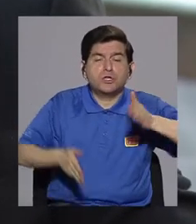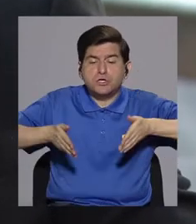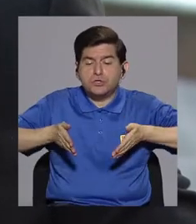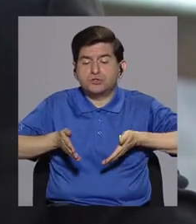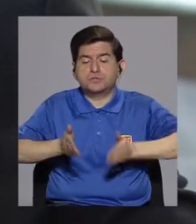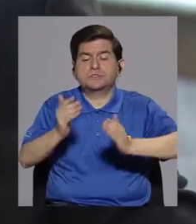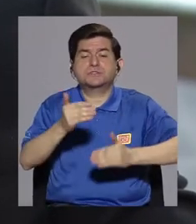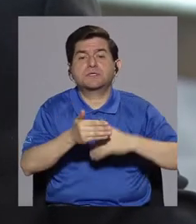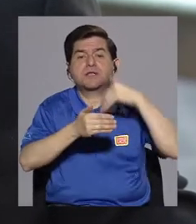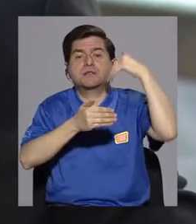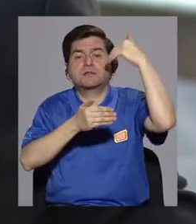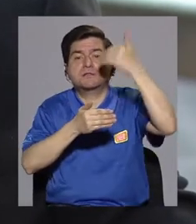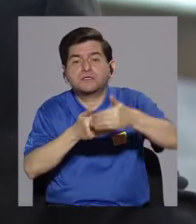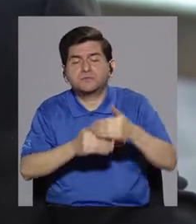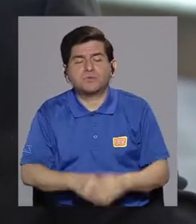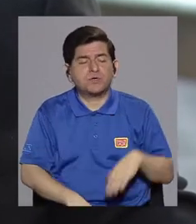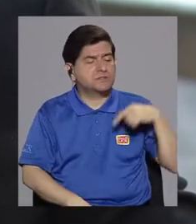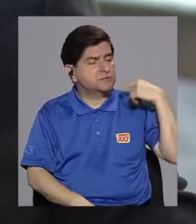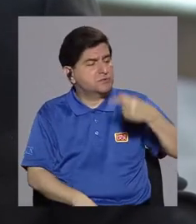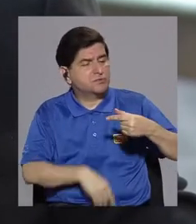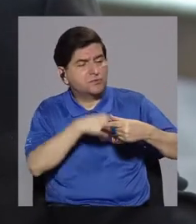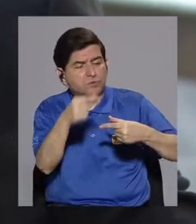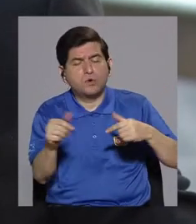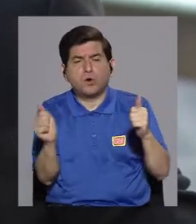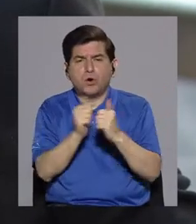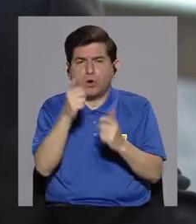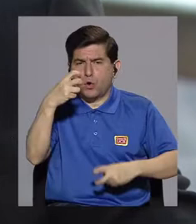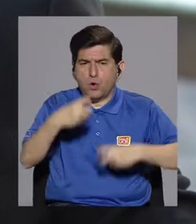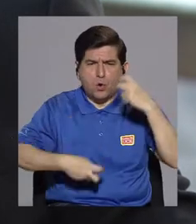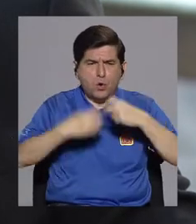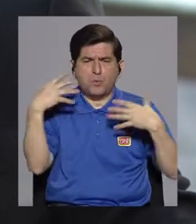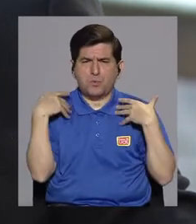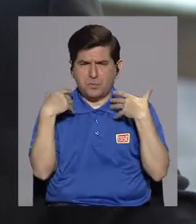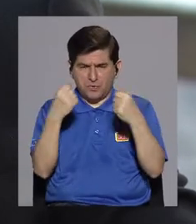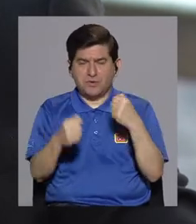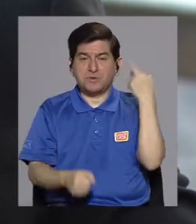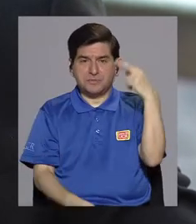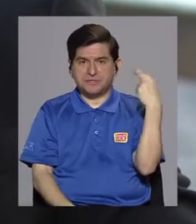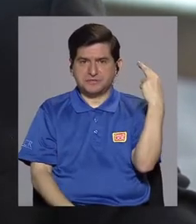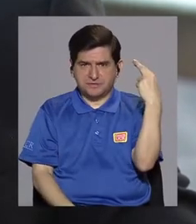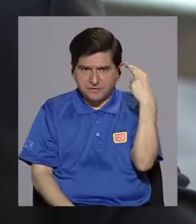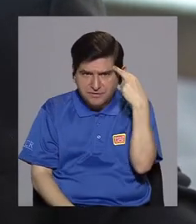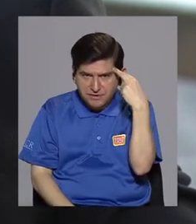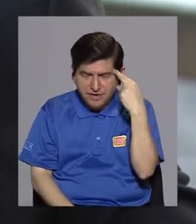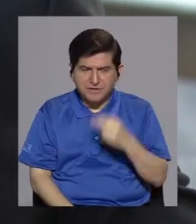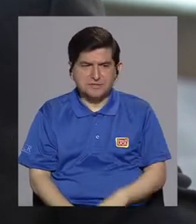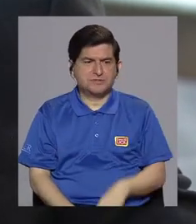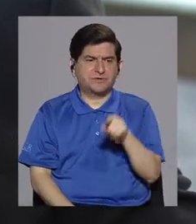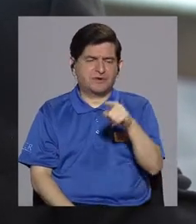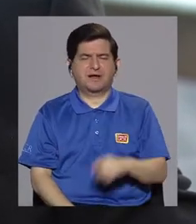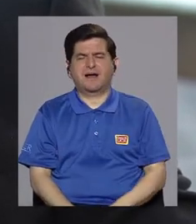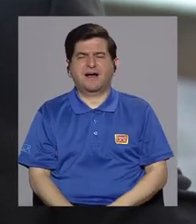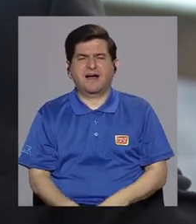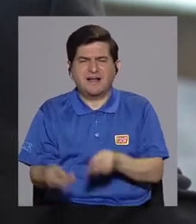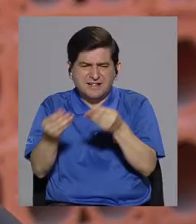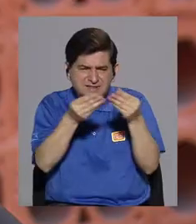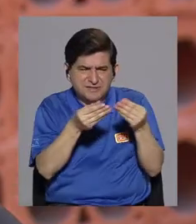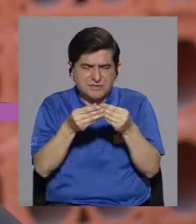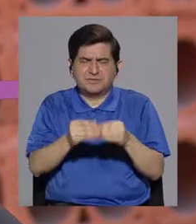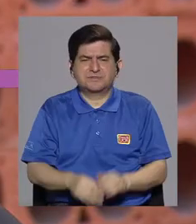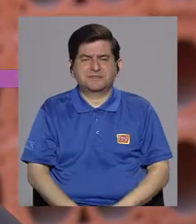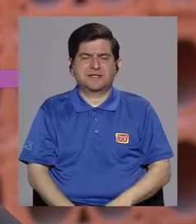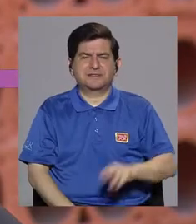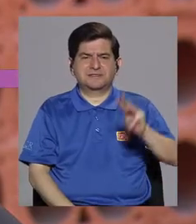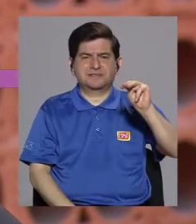que nacerían después, en sucesivas generaciones, con problemas de salud a consecuencia de la exposición a